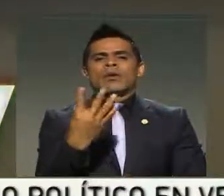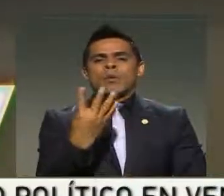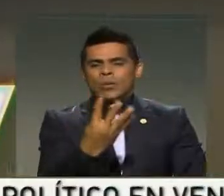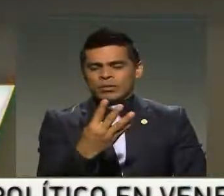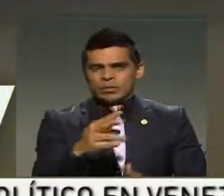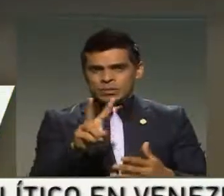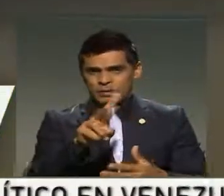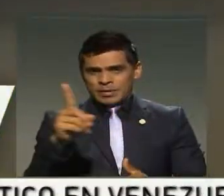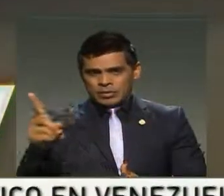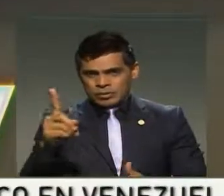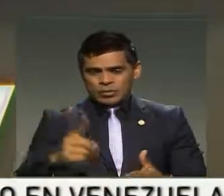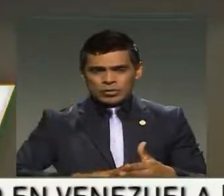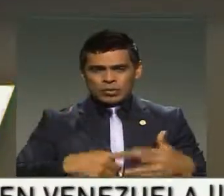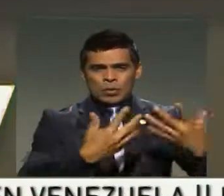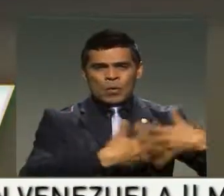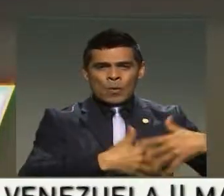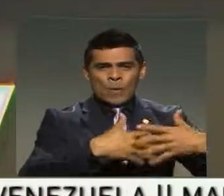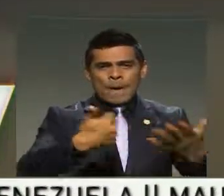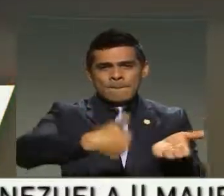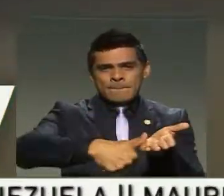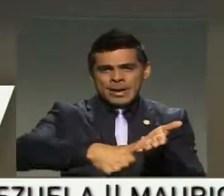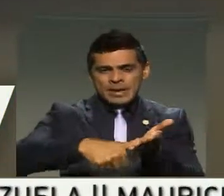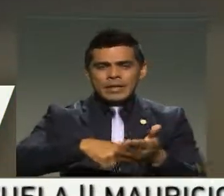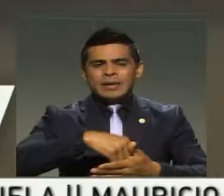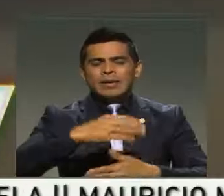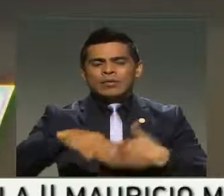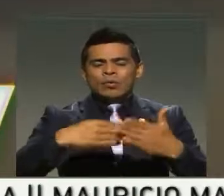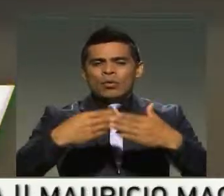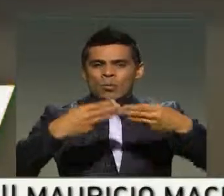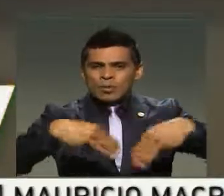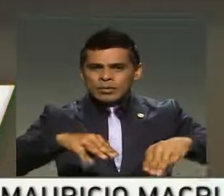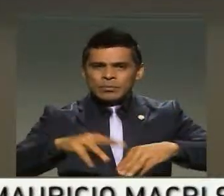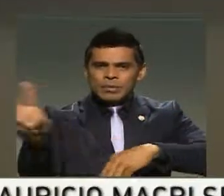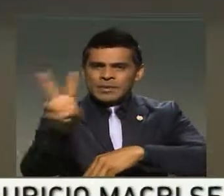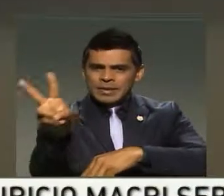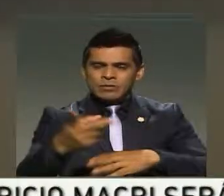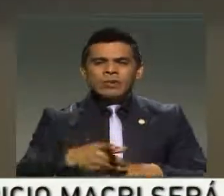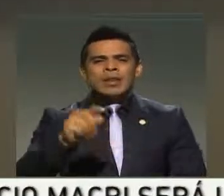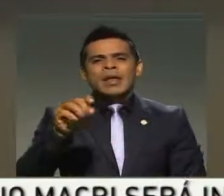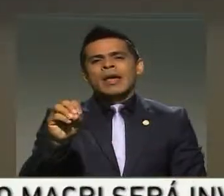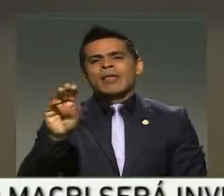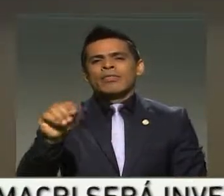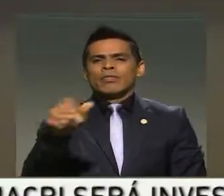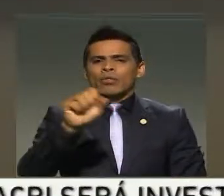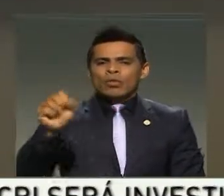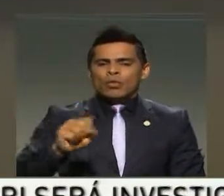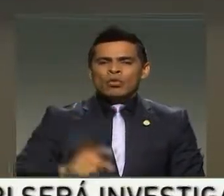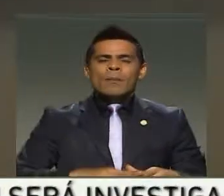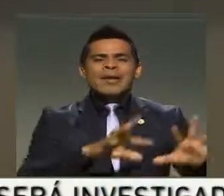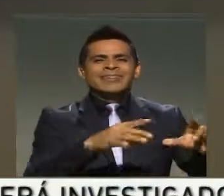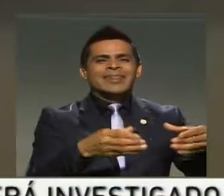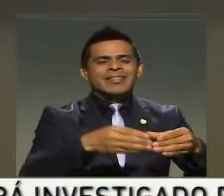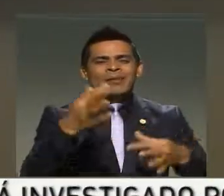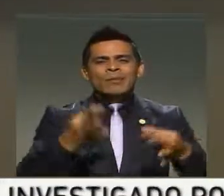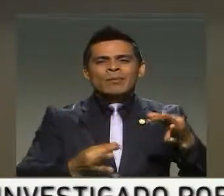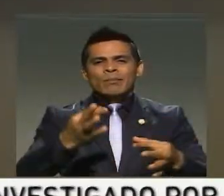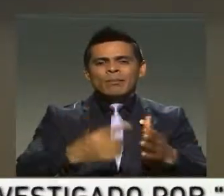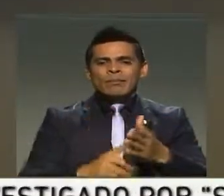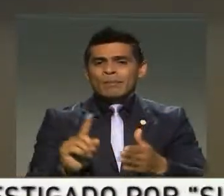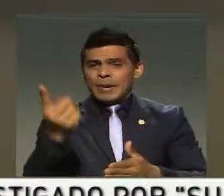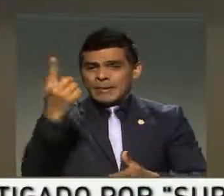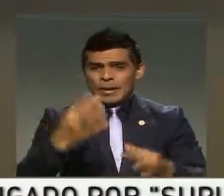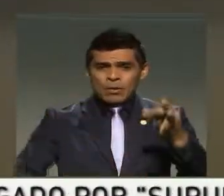en los 390 puntos distribuidos en los diversos municipios de Venezuela, Tomás Guanipa, secretario nacional de Primera Justicia, en nombre de la Mesa de la